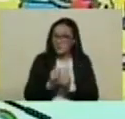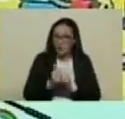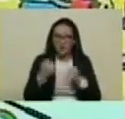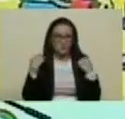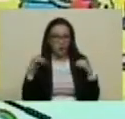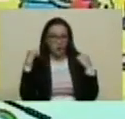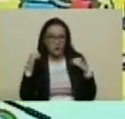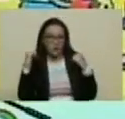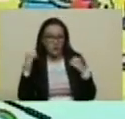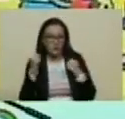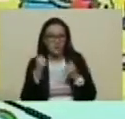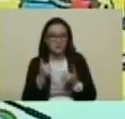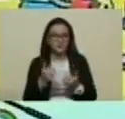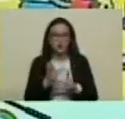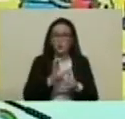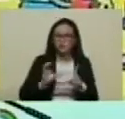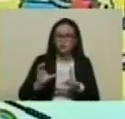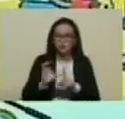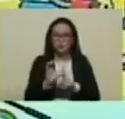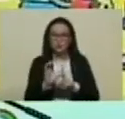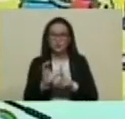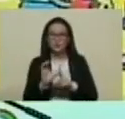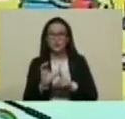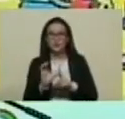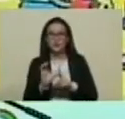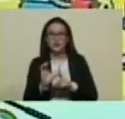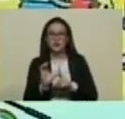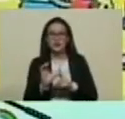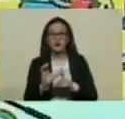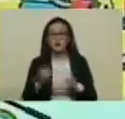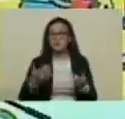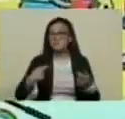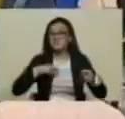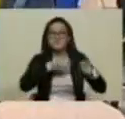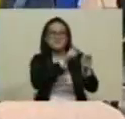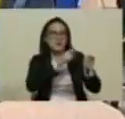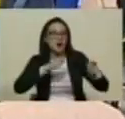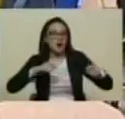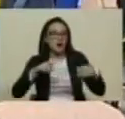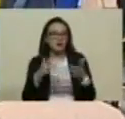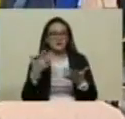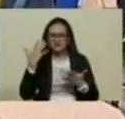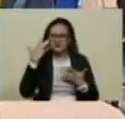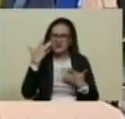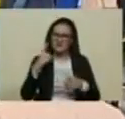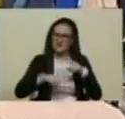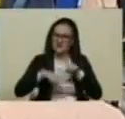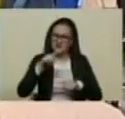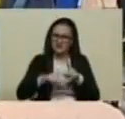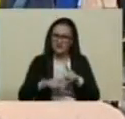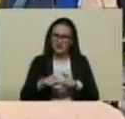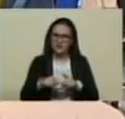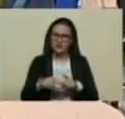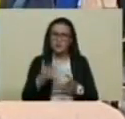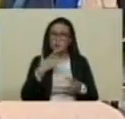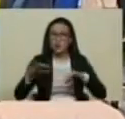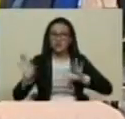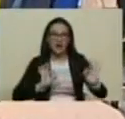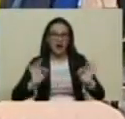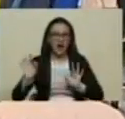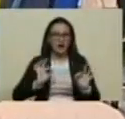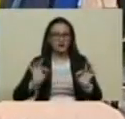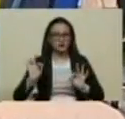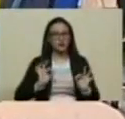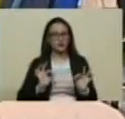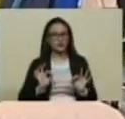deporte, practicando la cultura, tocando un instrumento, sabiendo actuar en el movimiento de teatro César